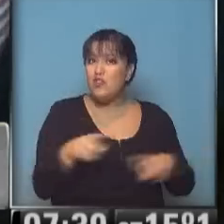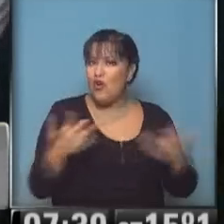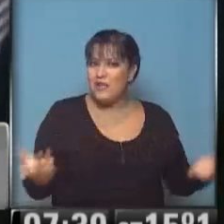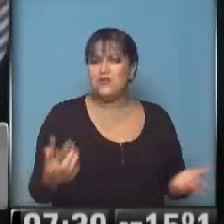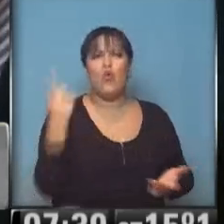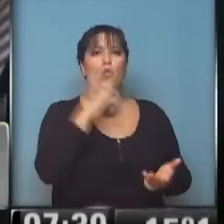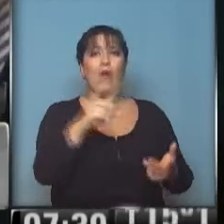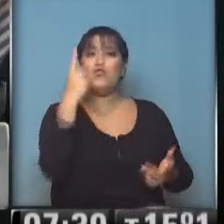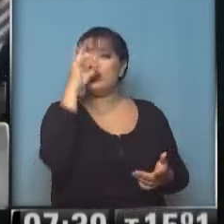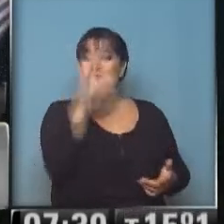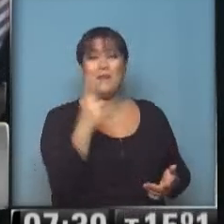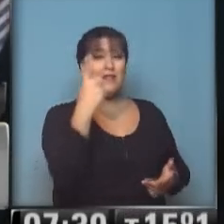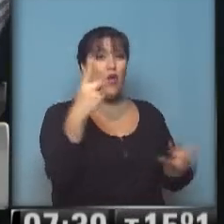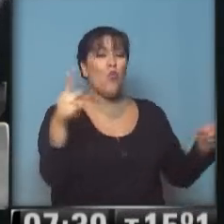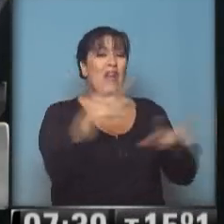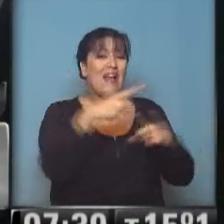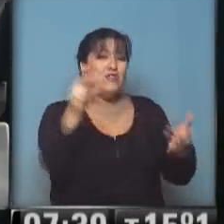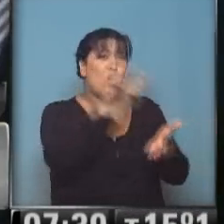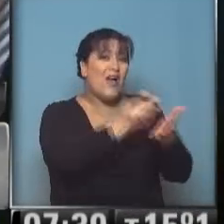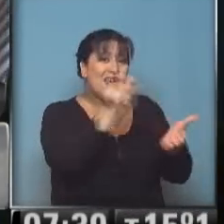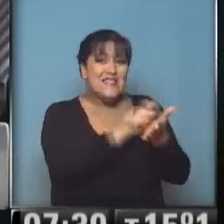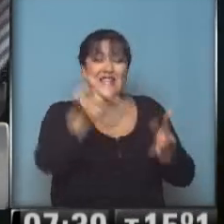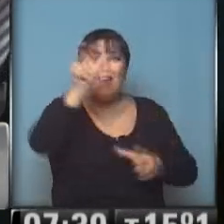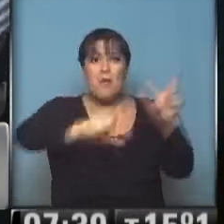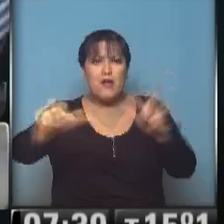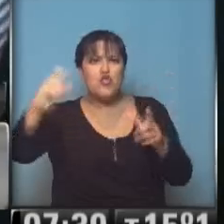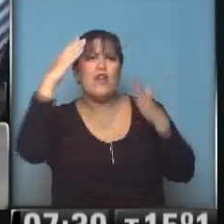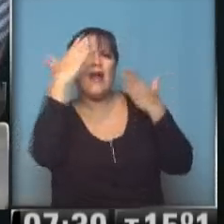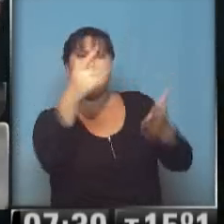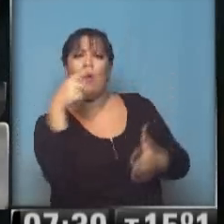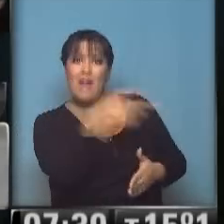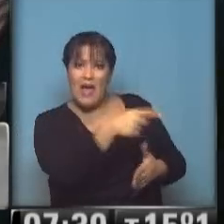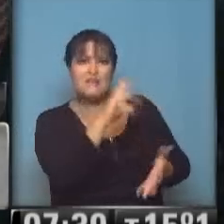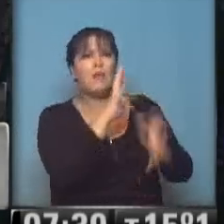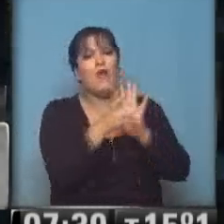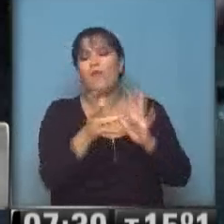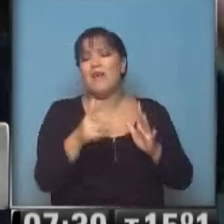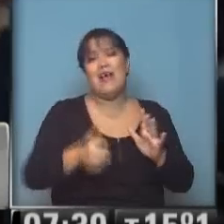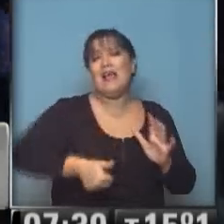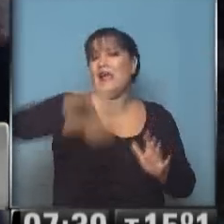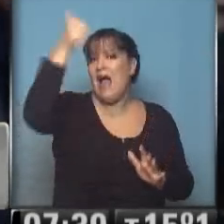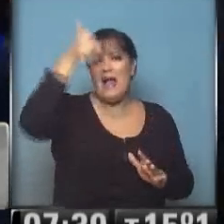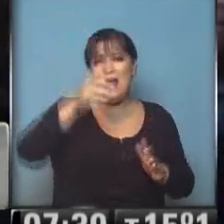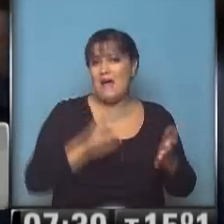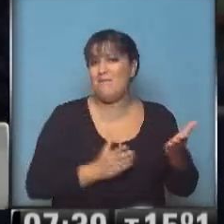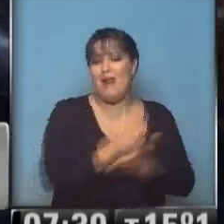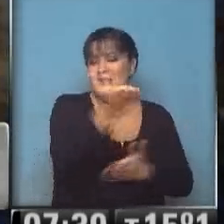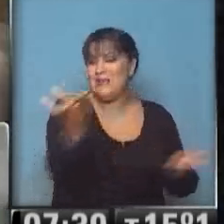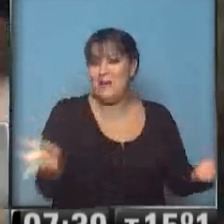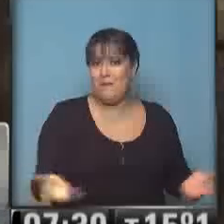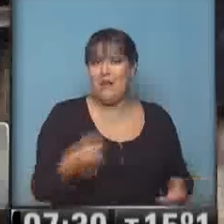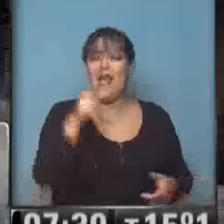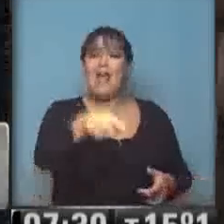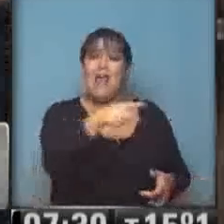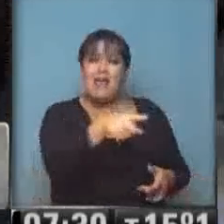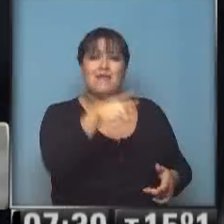una sola canción que vos escribas que queda en el alma de la gente, ya te ganaste la gloria eterna. Gustavo Cerati escribió